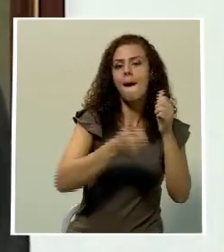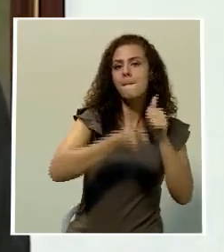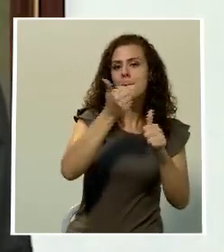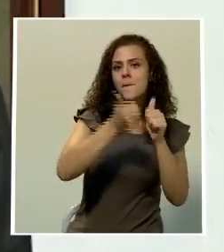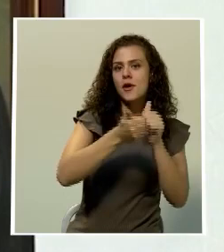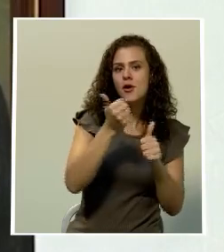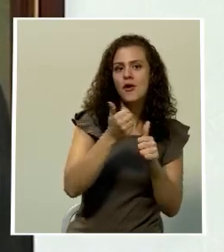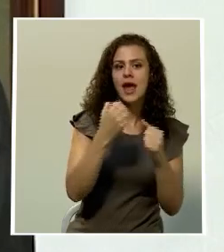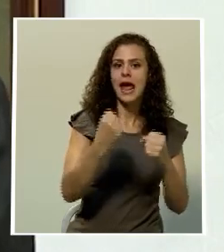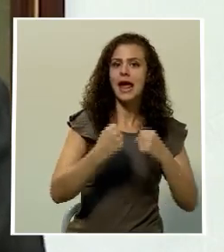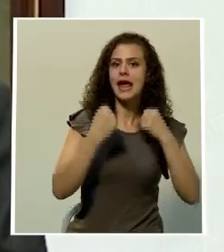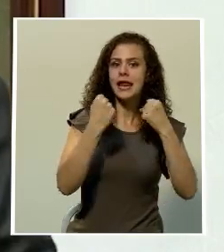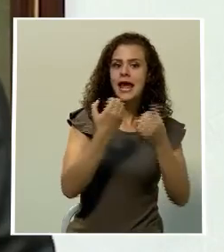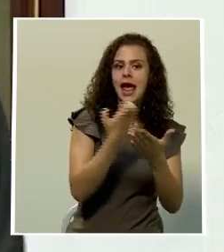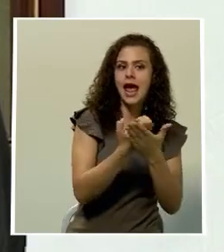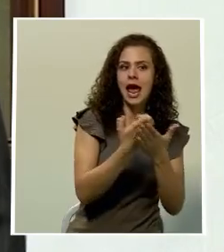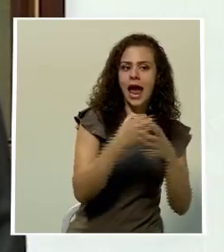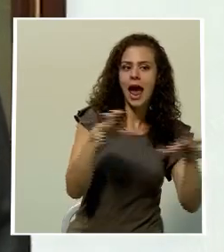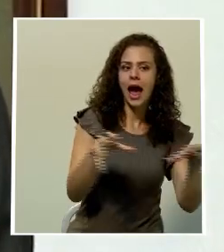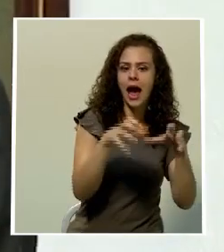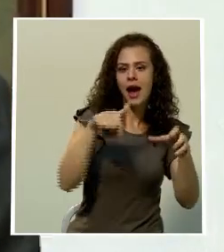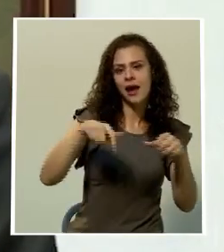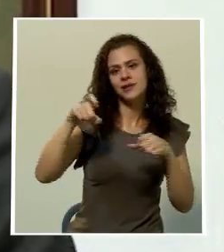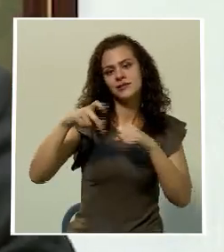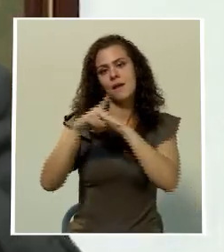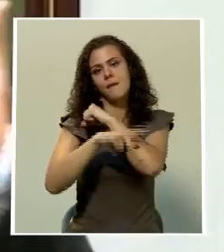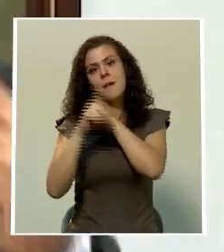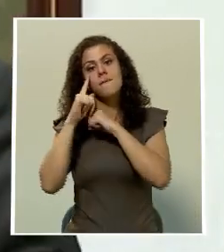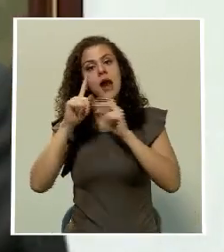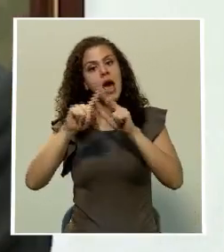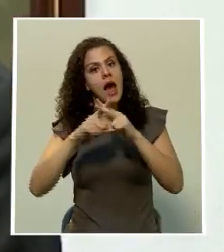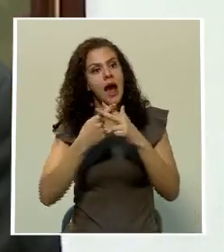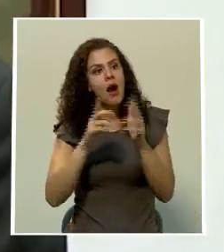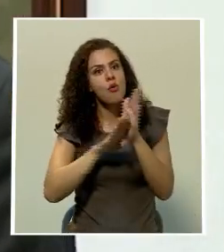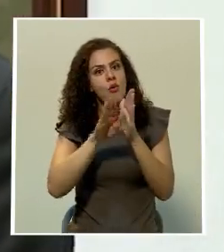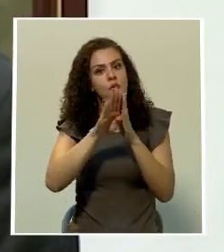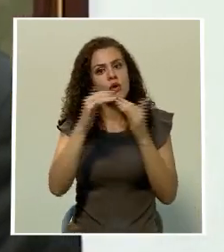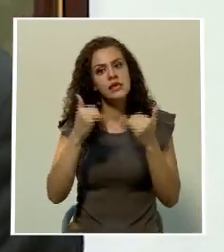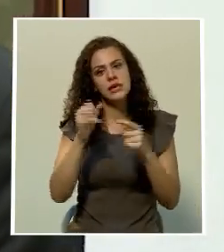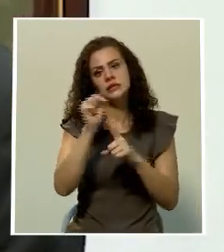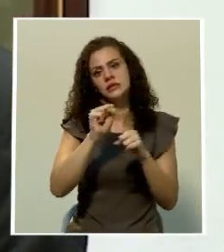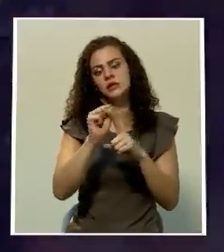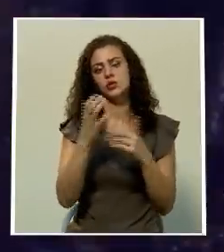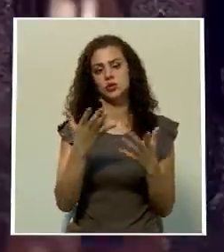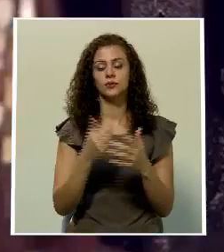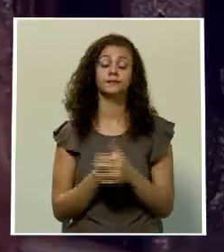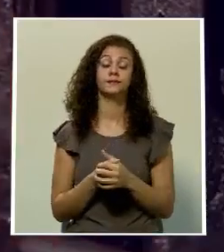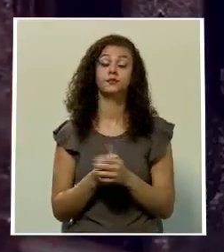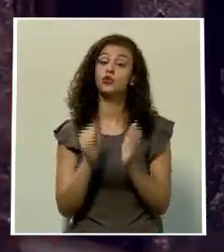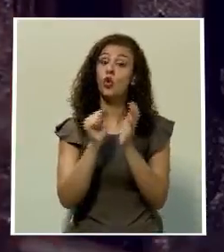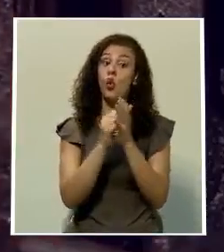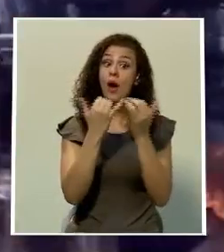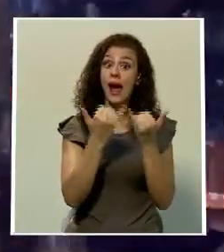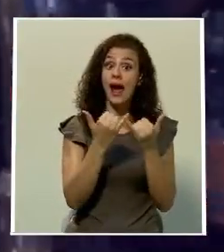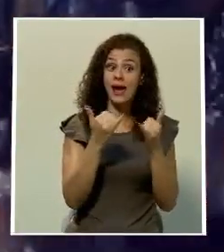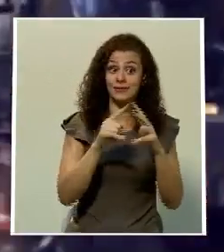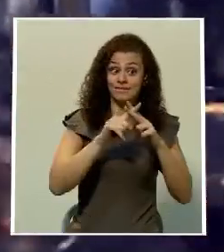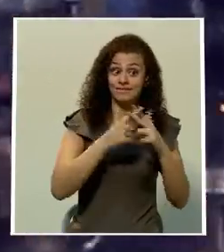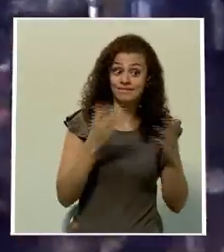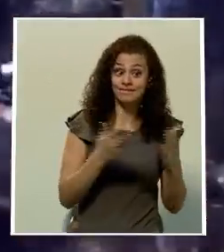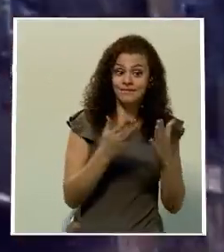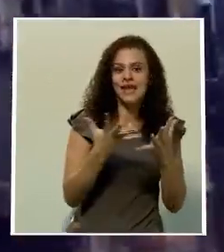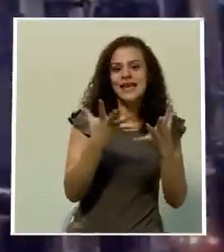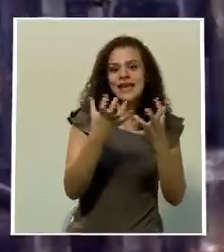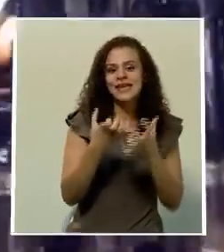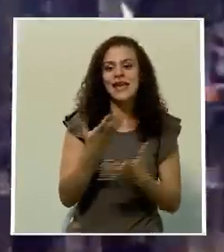mayores sinergias económicas, que es lo que necesita el país para empezar a salir de esta situación. Con esta iniciativa también